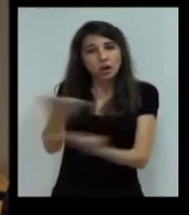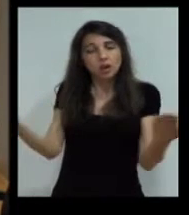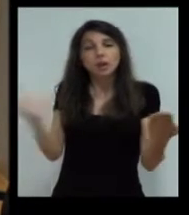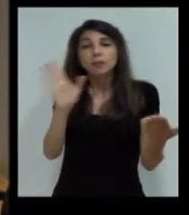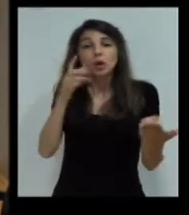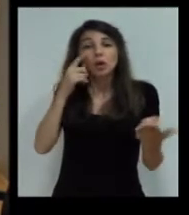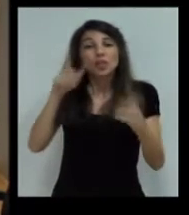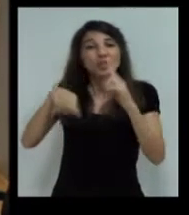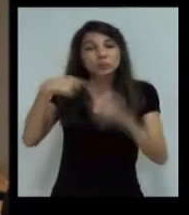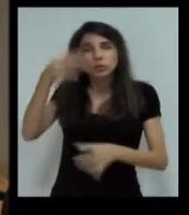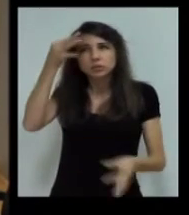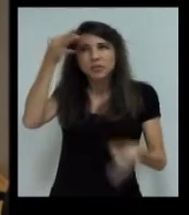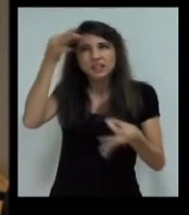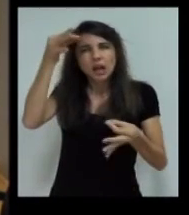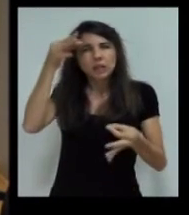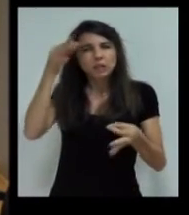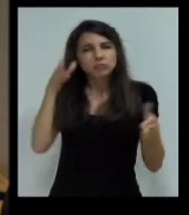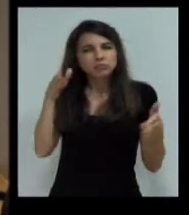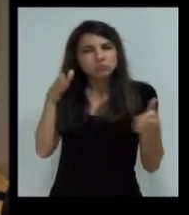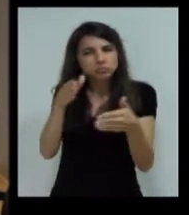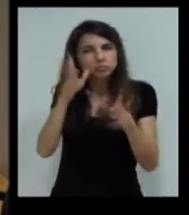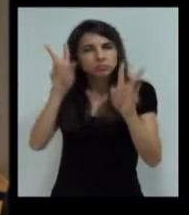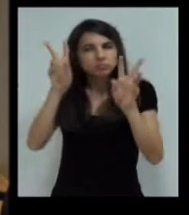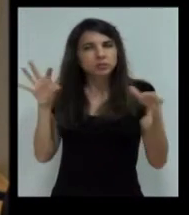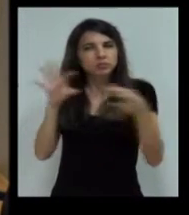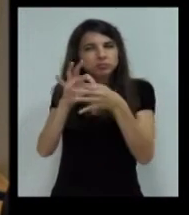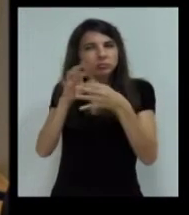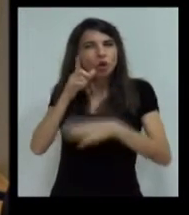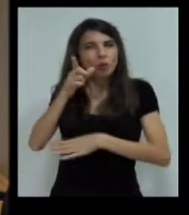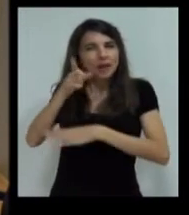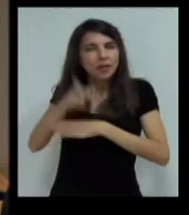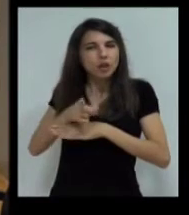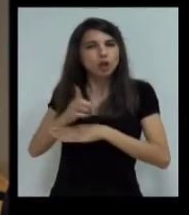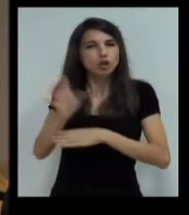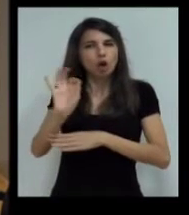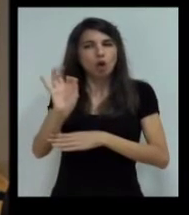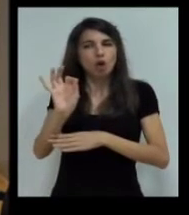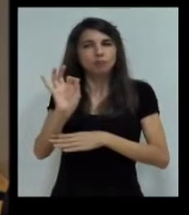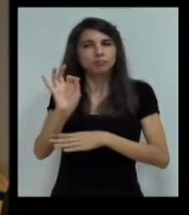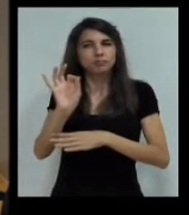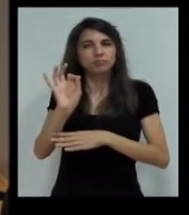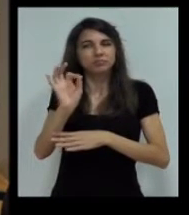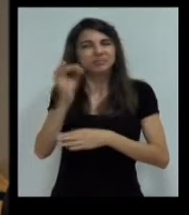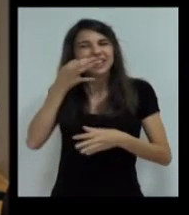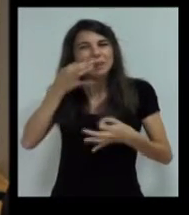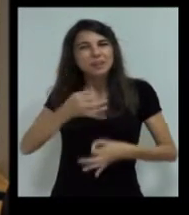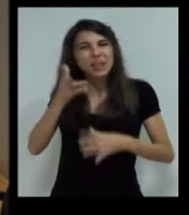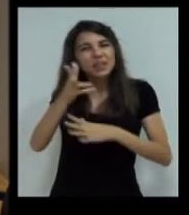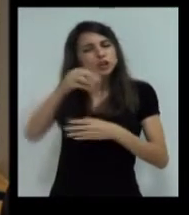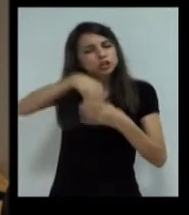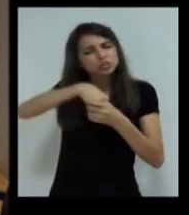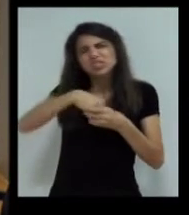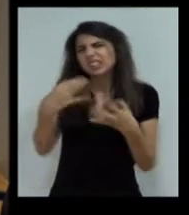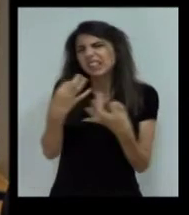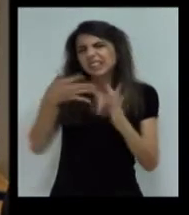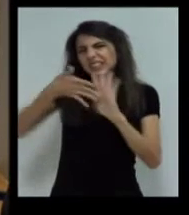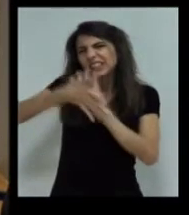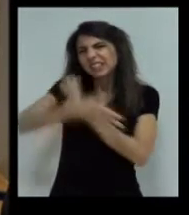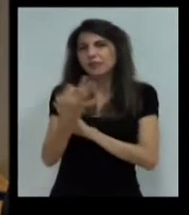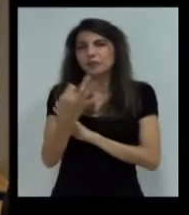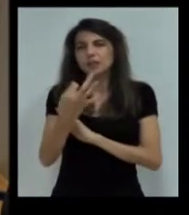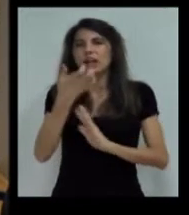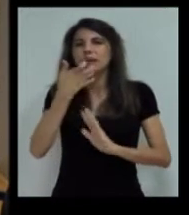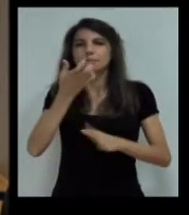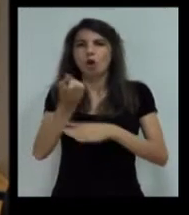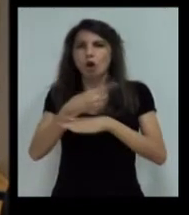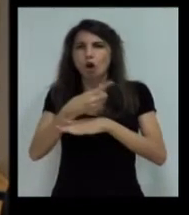al detalle, a la obligación o al escalón de decir exactamente en qué consiste ese derecho, qué horas hay que regular, qué